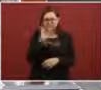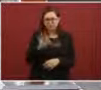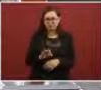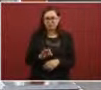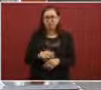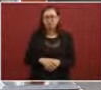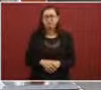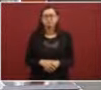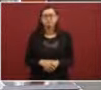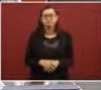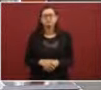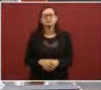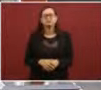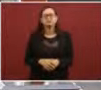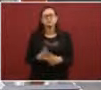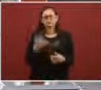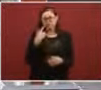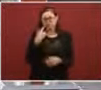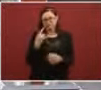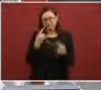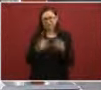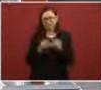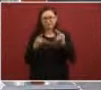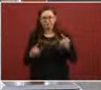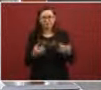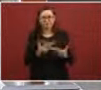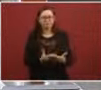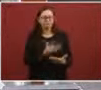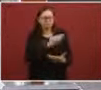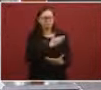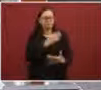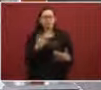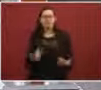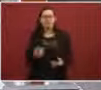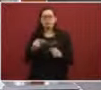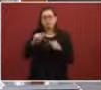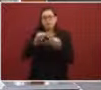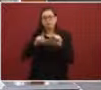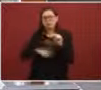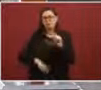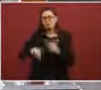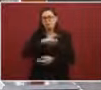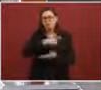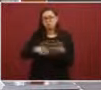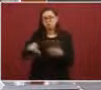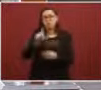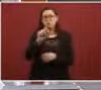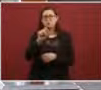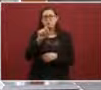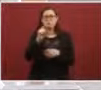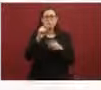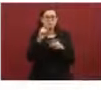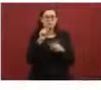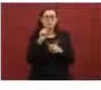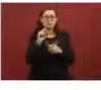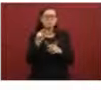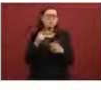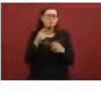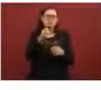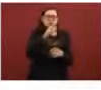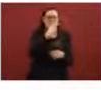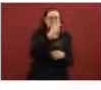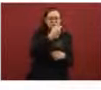México compra como antecedente importante más de 20 fórmulas diferentes y es el país latinoamericano que compra